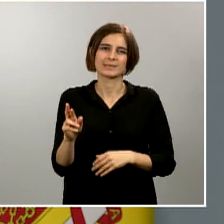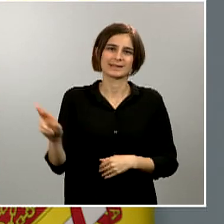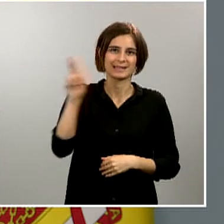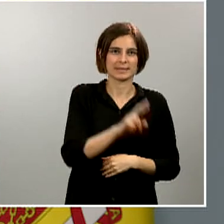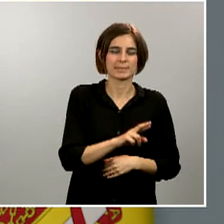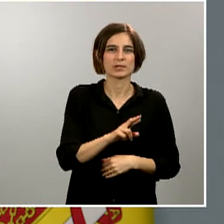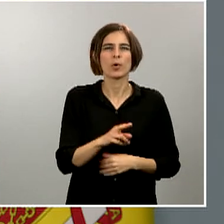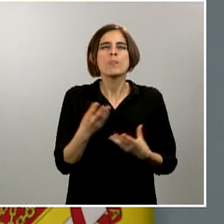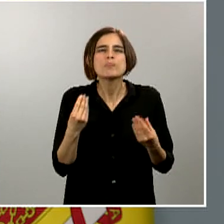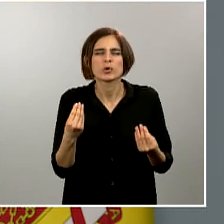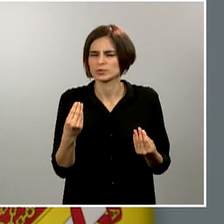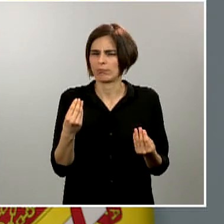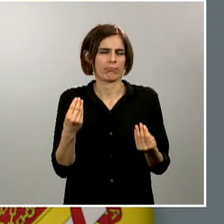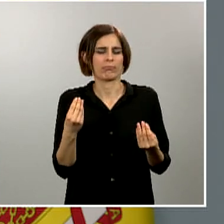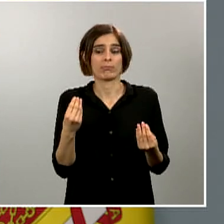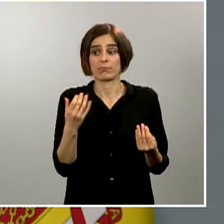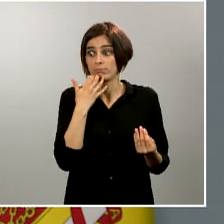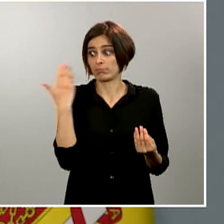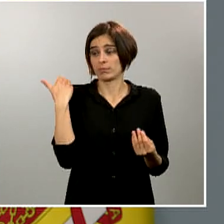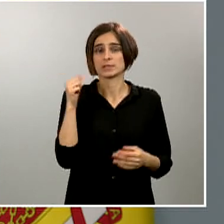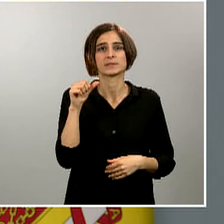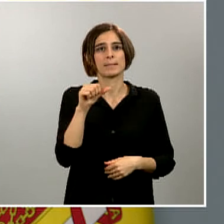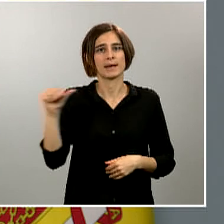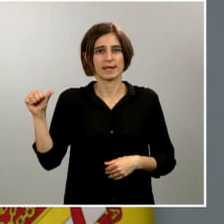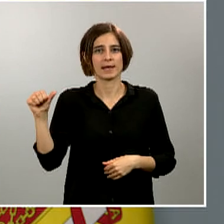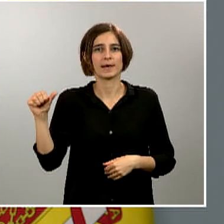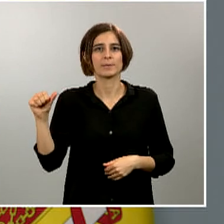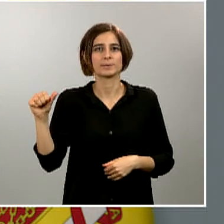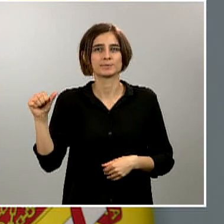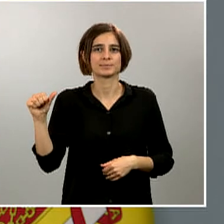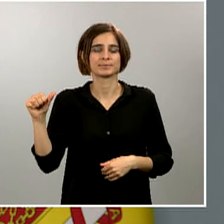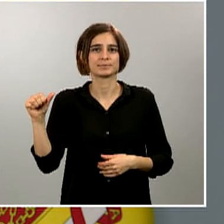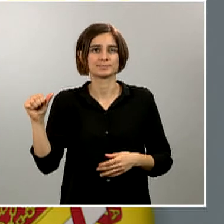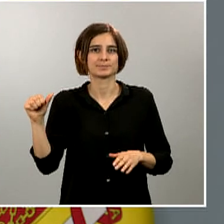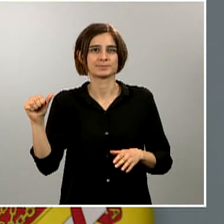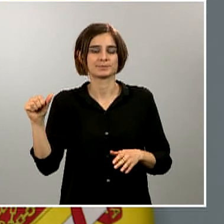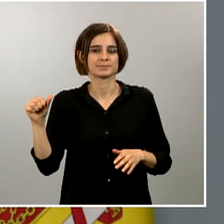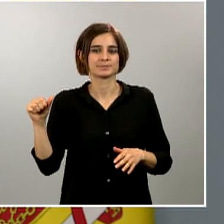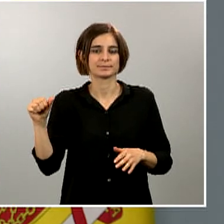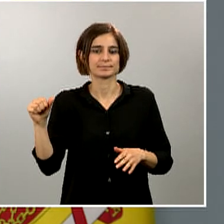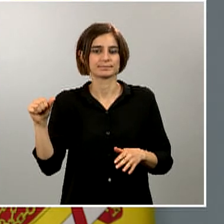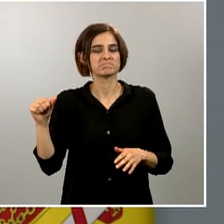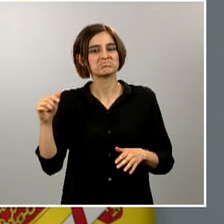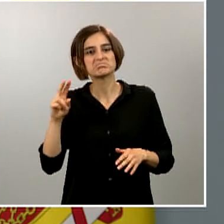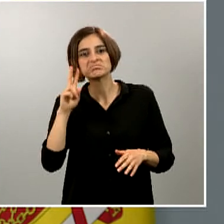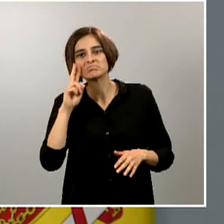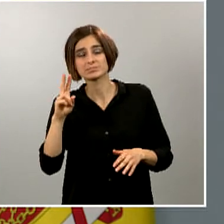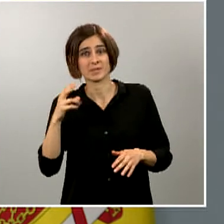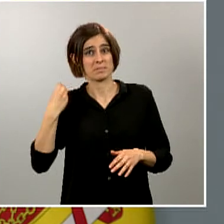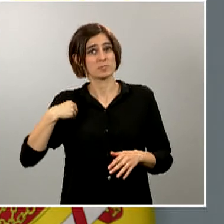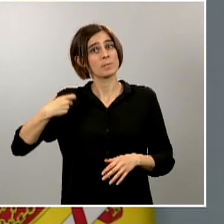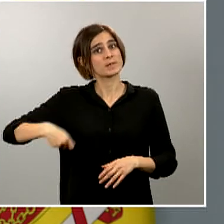Esta semana, vuelvo a decir, hemos conseguido dentro de los límites de la movilidad aquello que el presidente de Gobierno